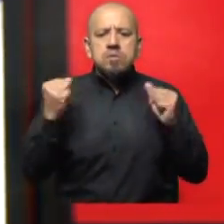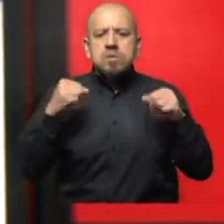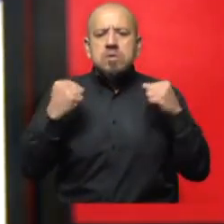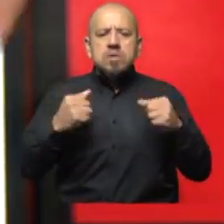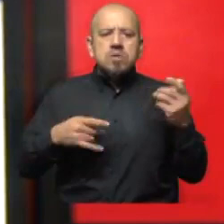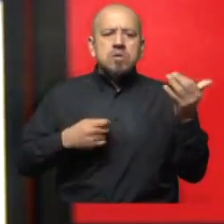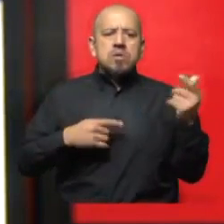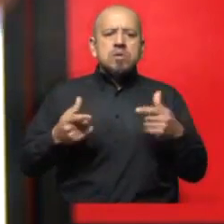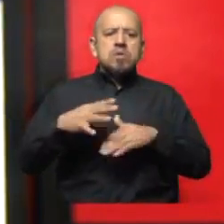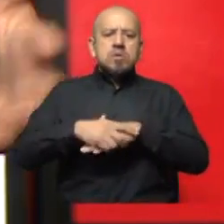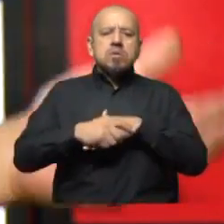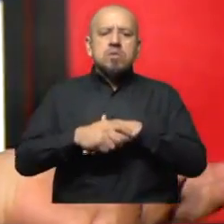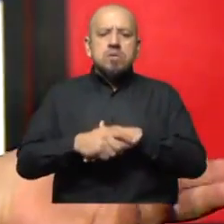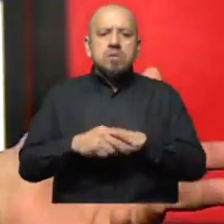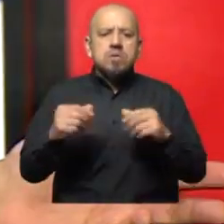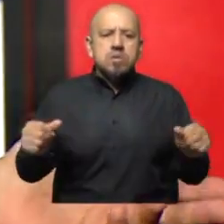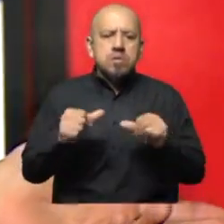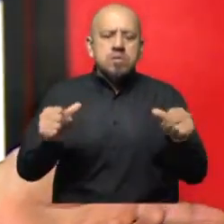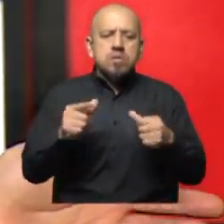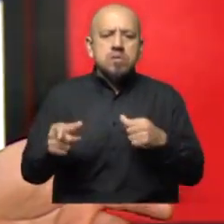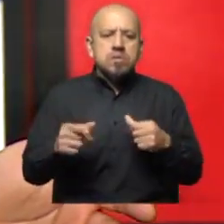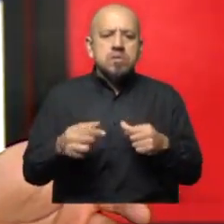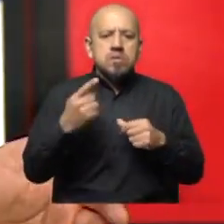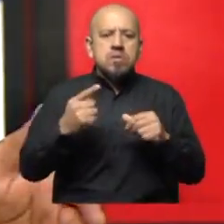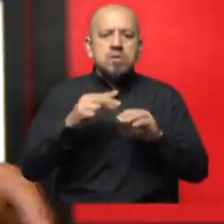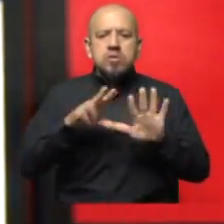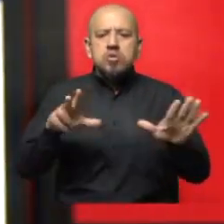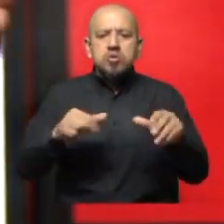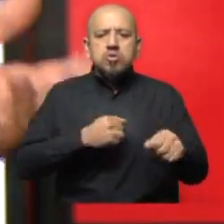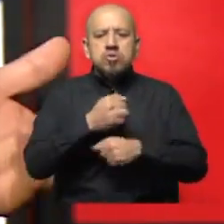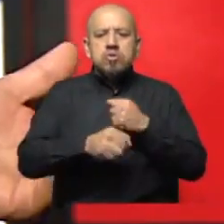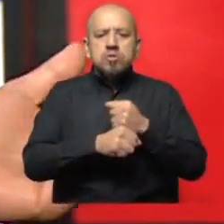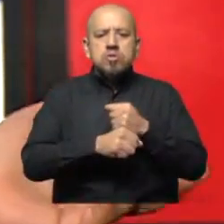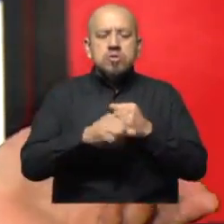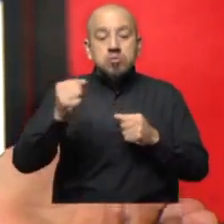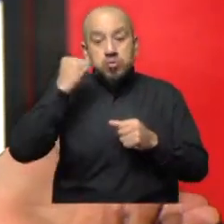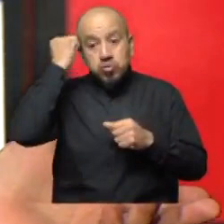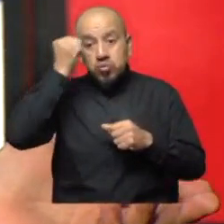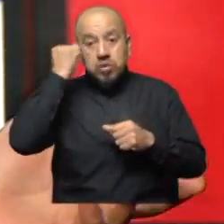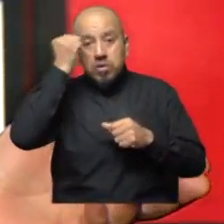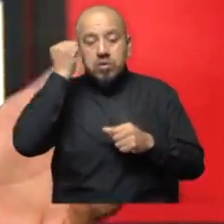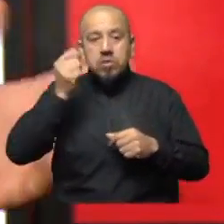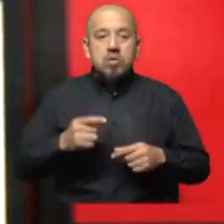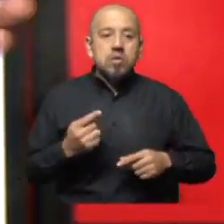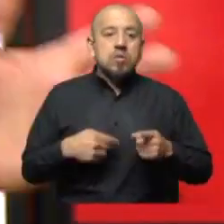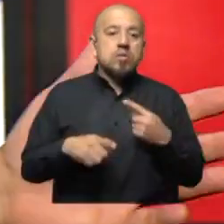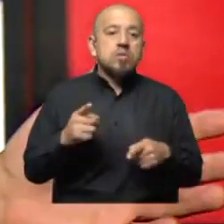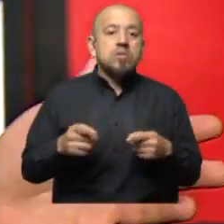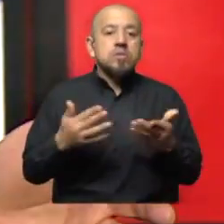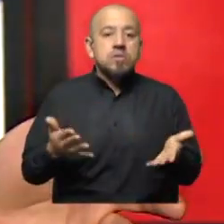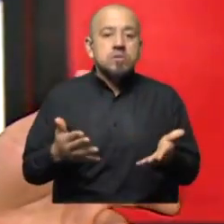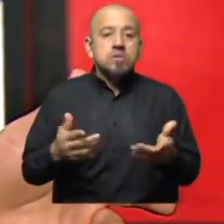hacer todo con mis amigos agua o agua pero era con 18 años era un sueño pero era no había